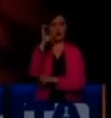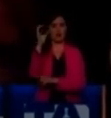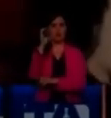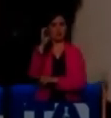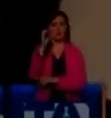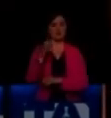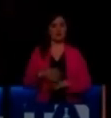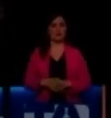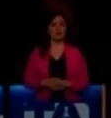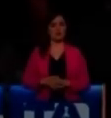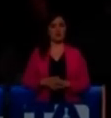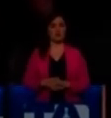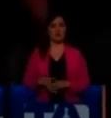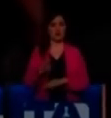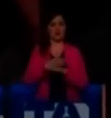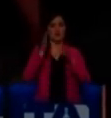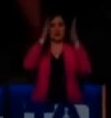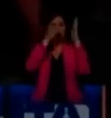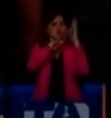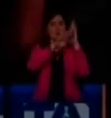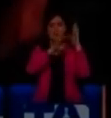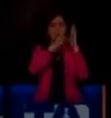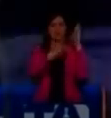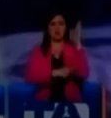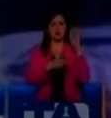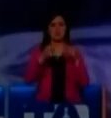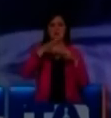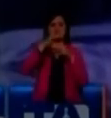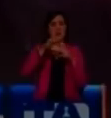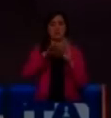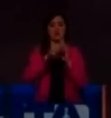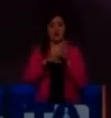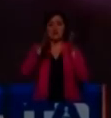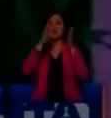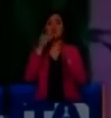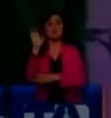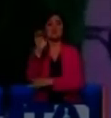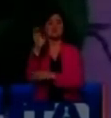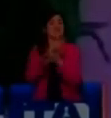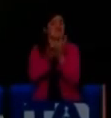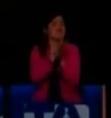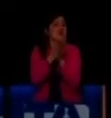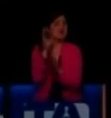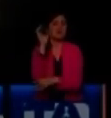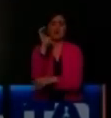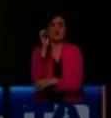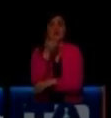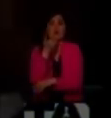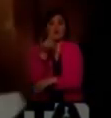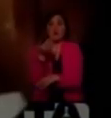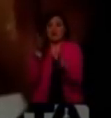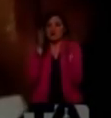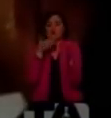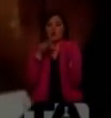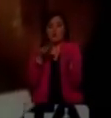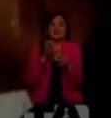no existía un protocolo de atención para pues, en salud de urgencias, no existía una ruta de